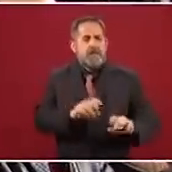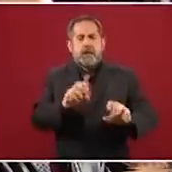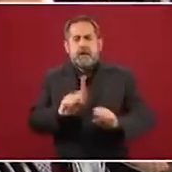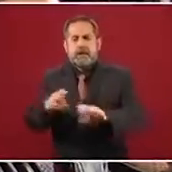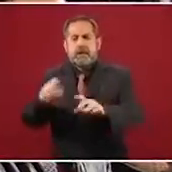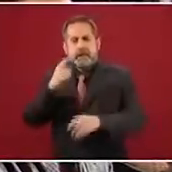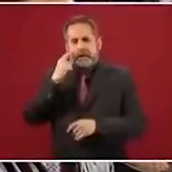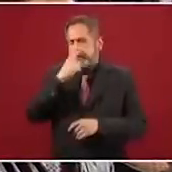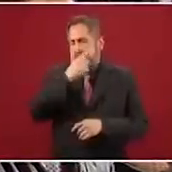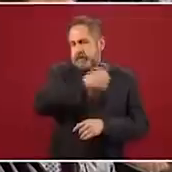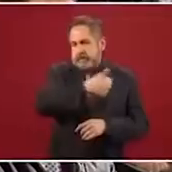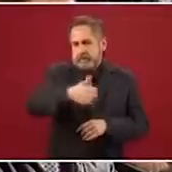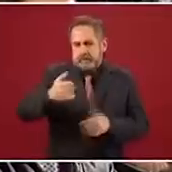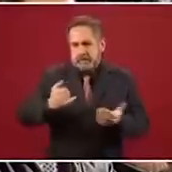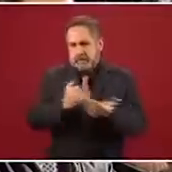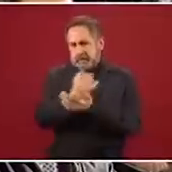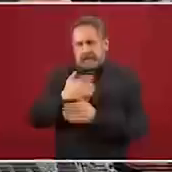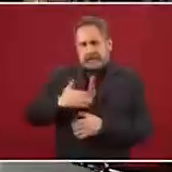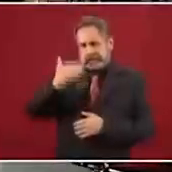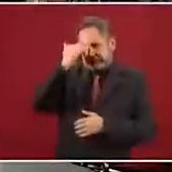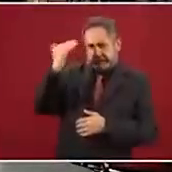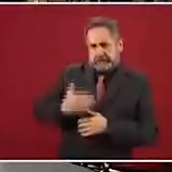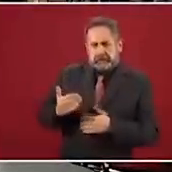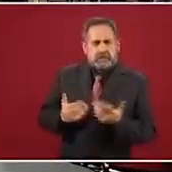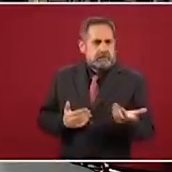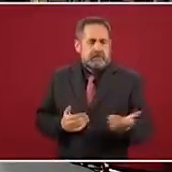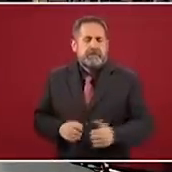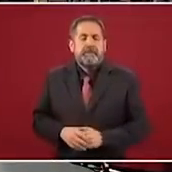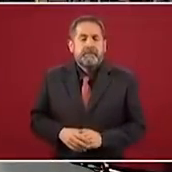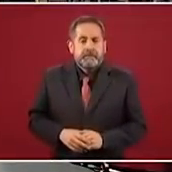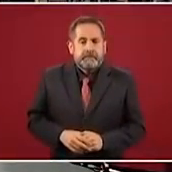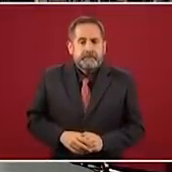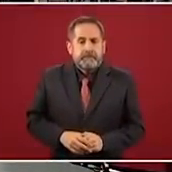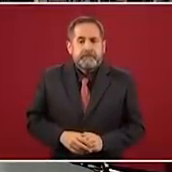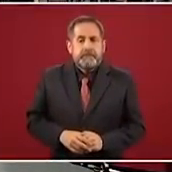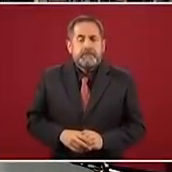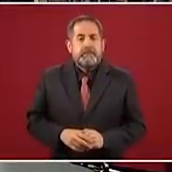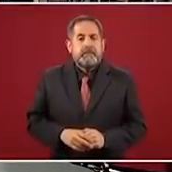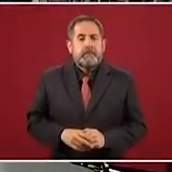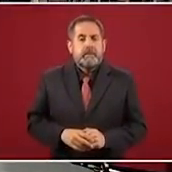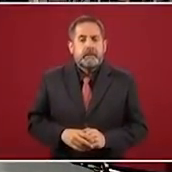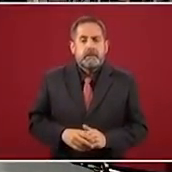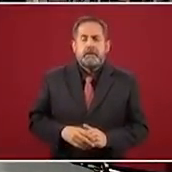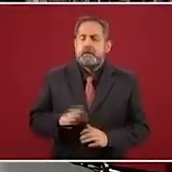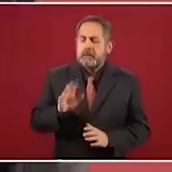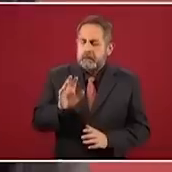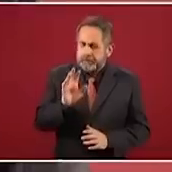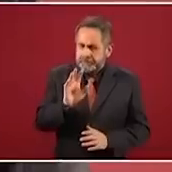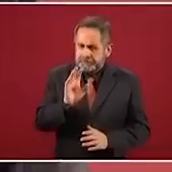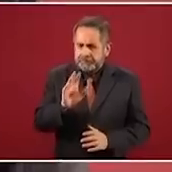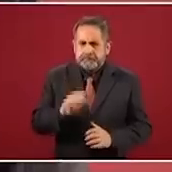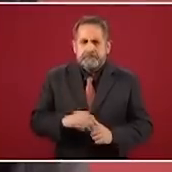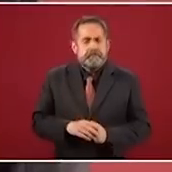plena libertad para que sigan cometiendo estas tropelías? Bueno, nos vamos a